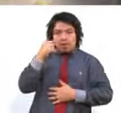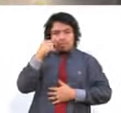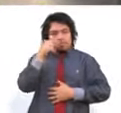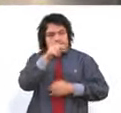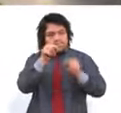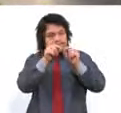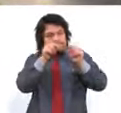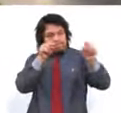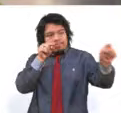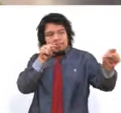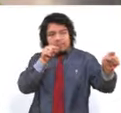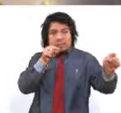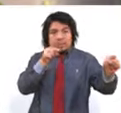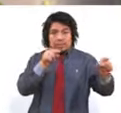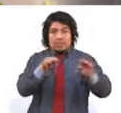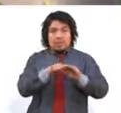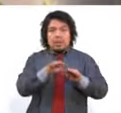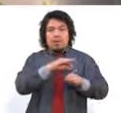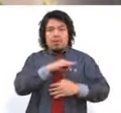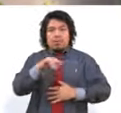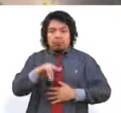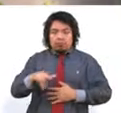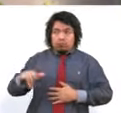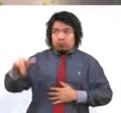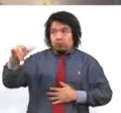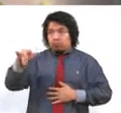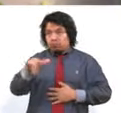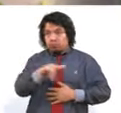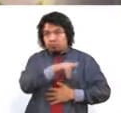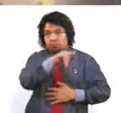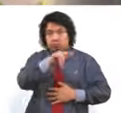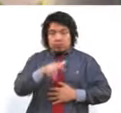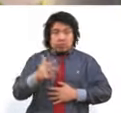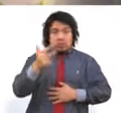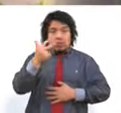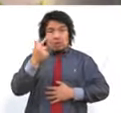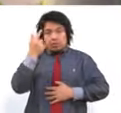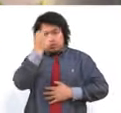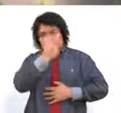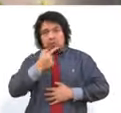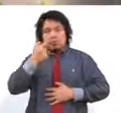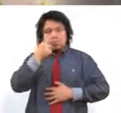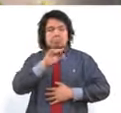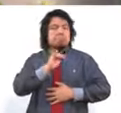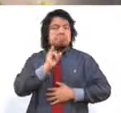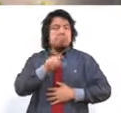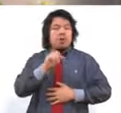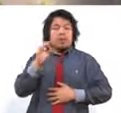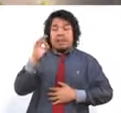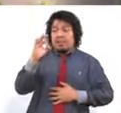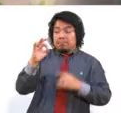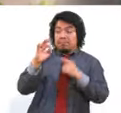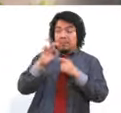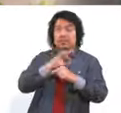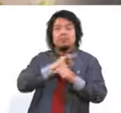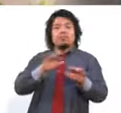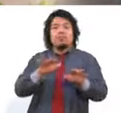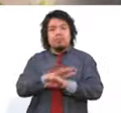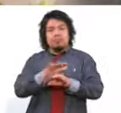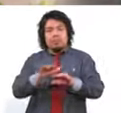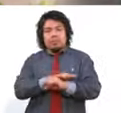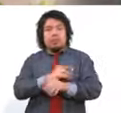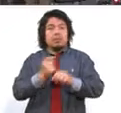requerido. Esas unidades tienen capacidad para estar hasta 8 horas volando, intercambiando baterías. Tienen una autonomía de media